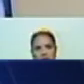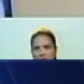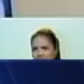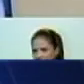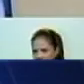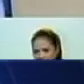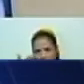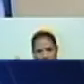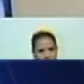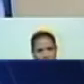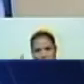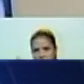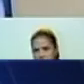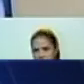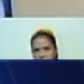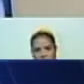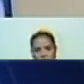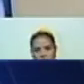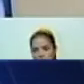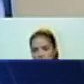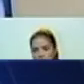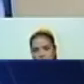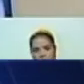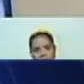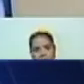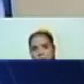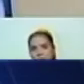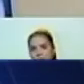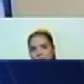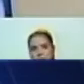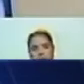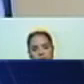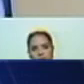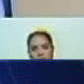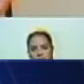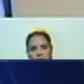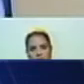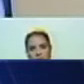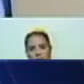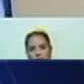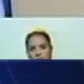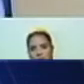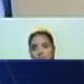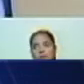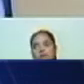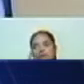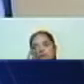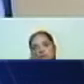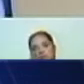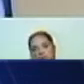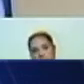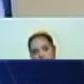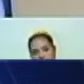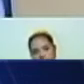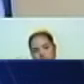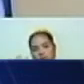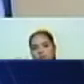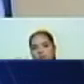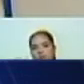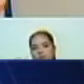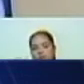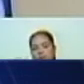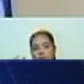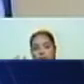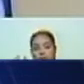la Fiscalía General de la República. Se pudiera presumir es lo